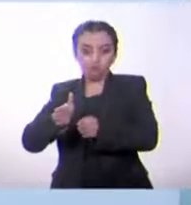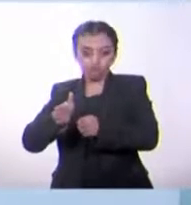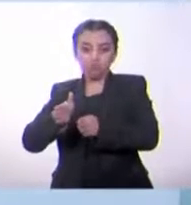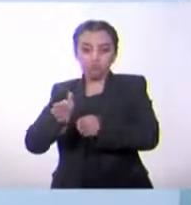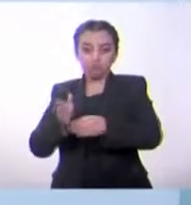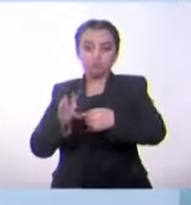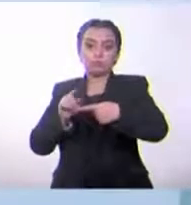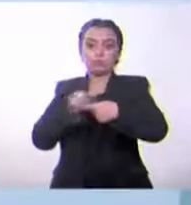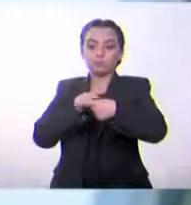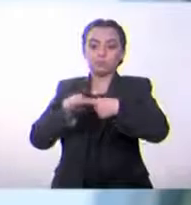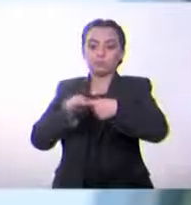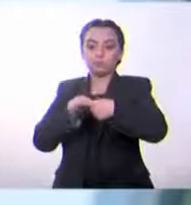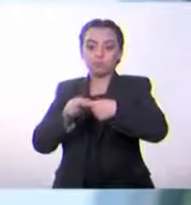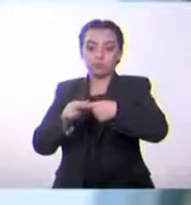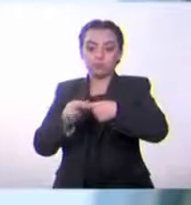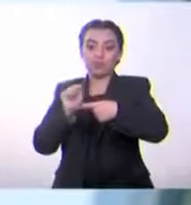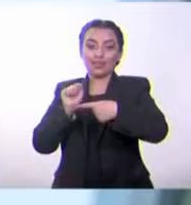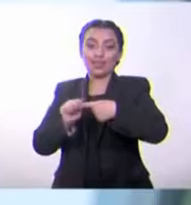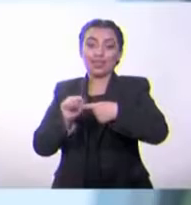que es igual a